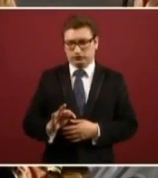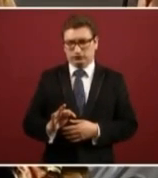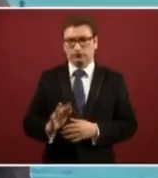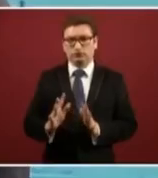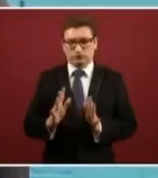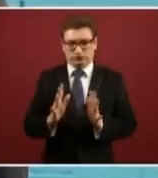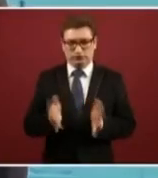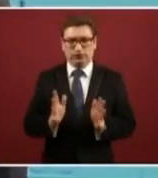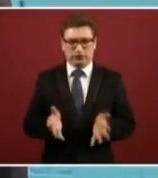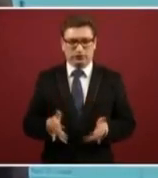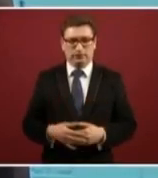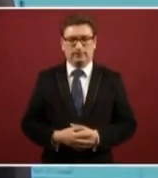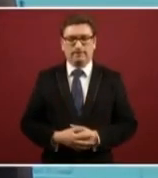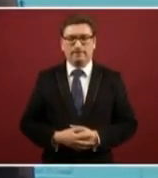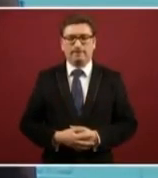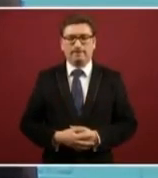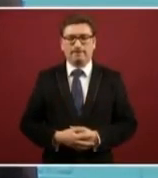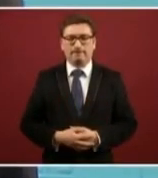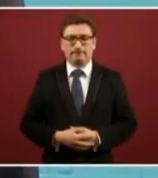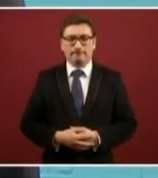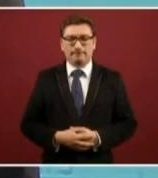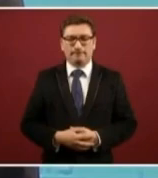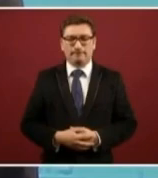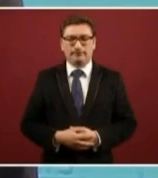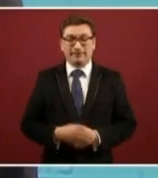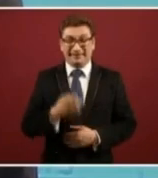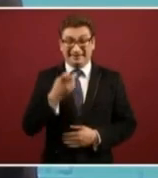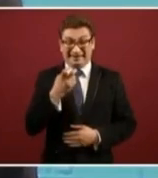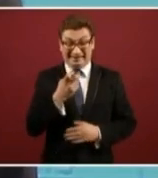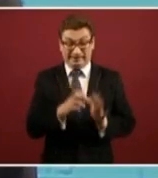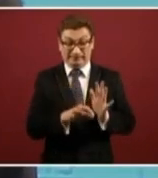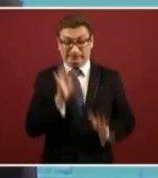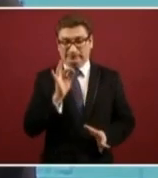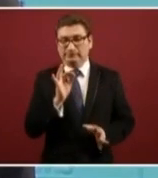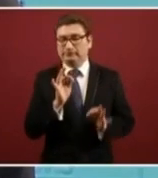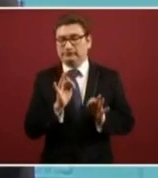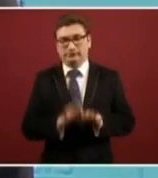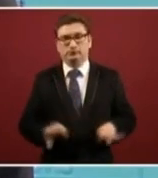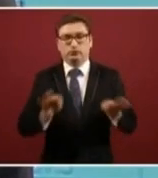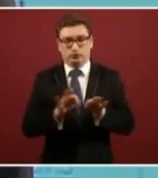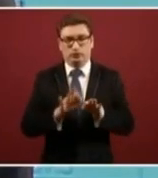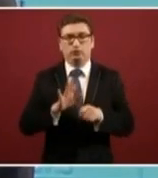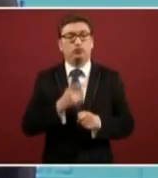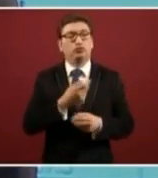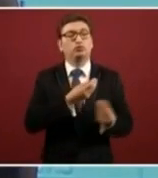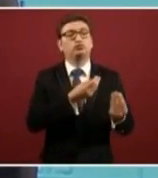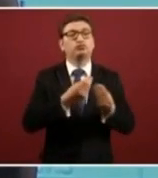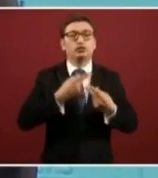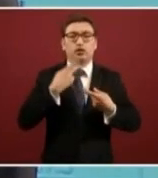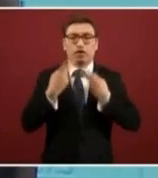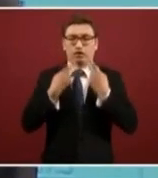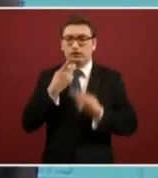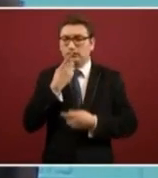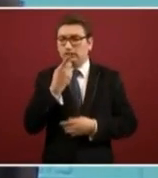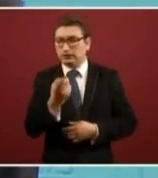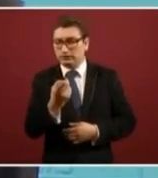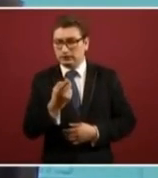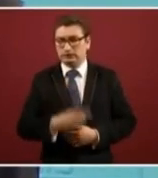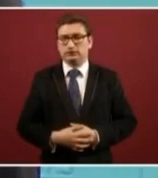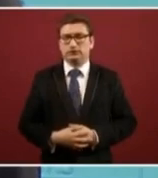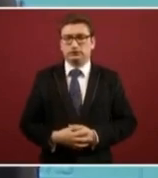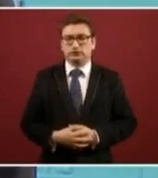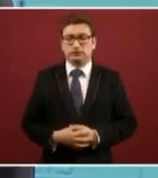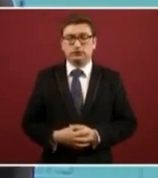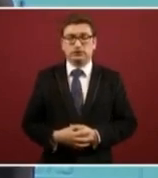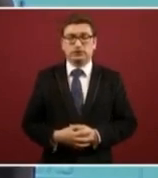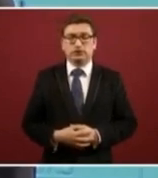ejercido. Eso lo quiero subrayar, porque se habla mucho de que no